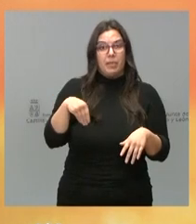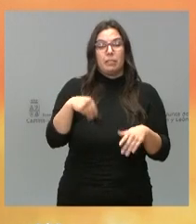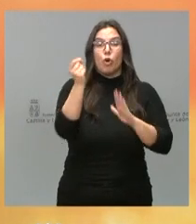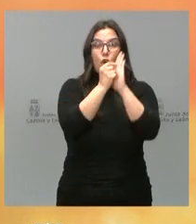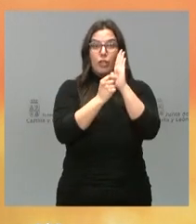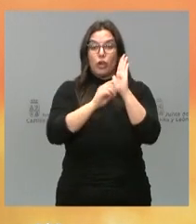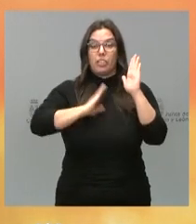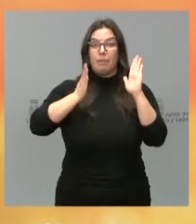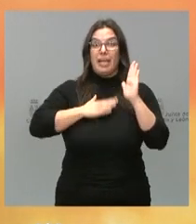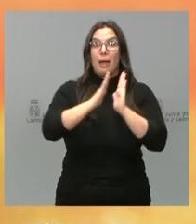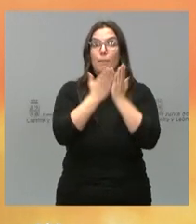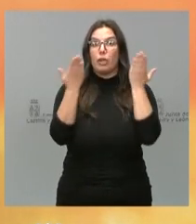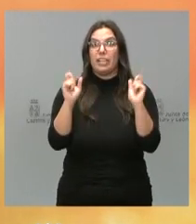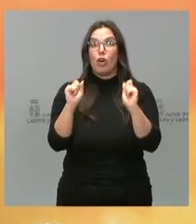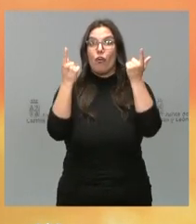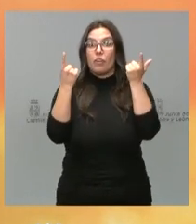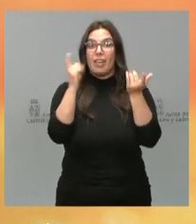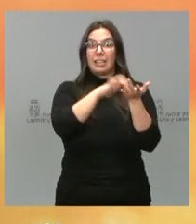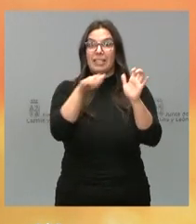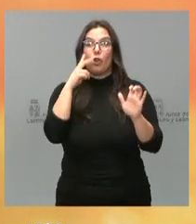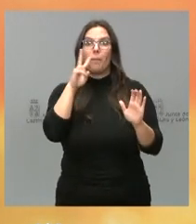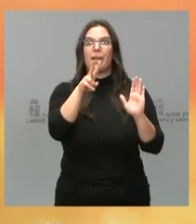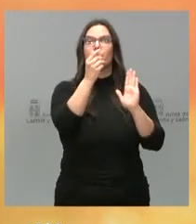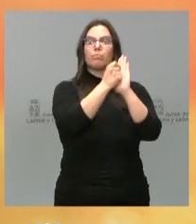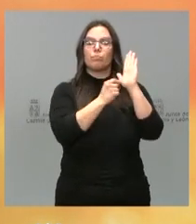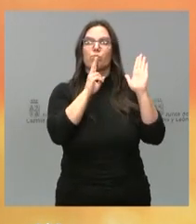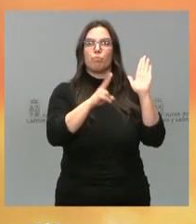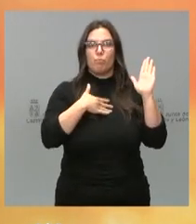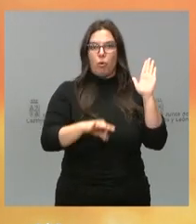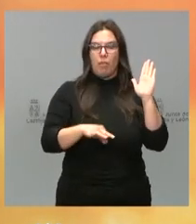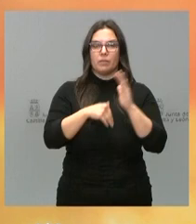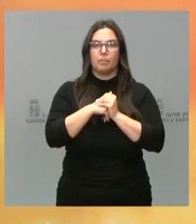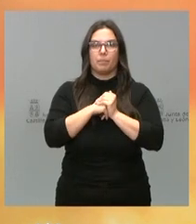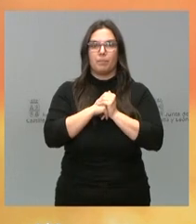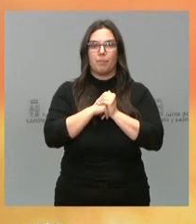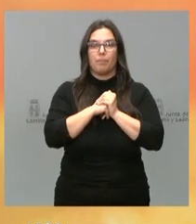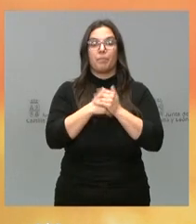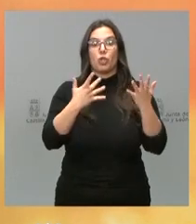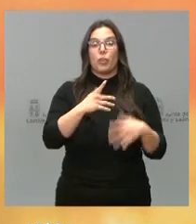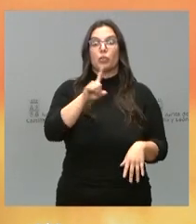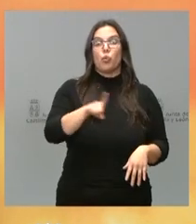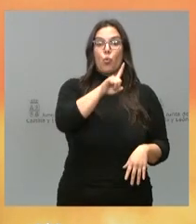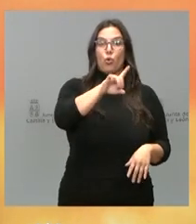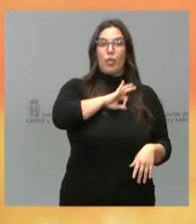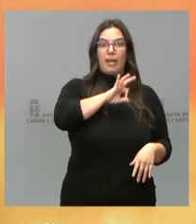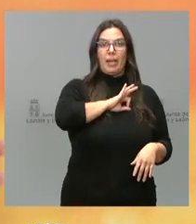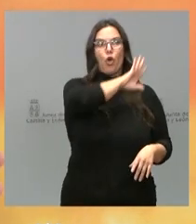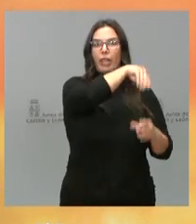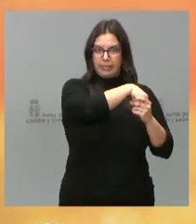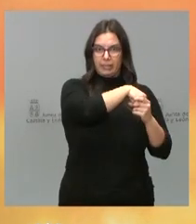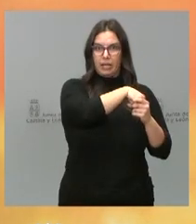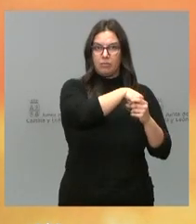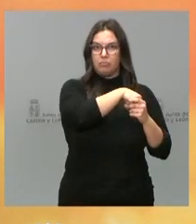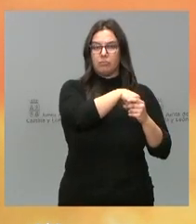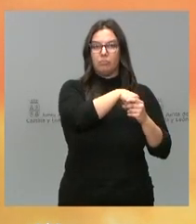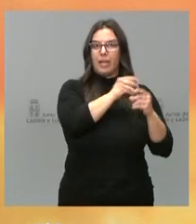mañana en el boletín oficial de Castilla y león por tanto a partir del 1 de enero niños nacidos